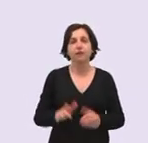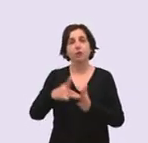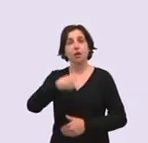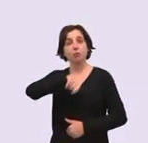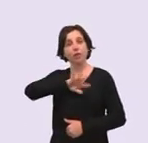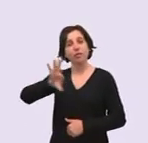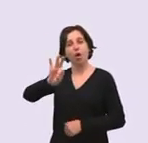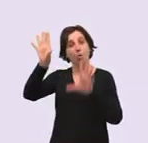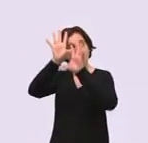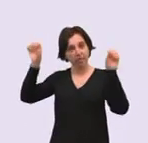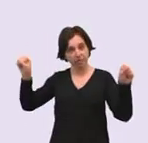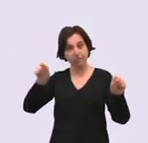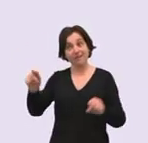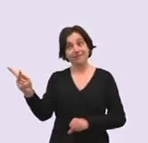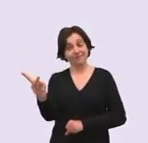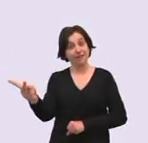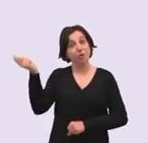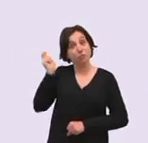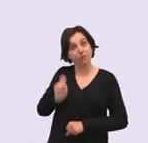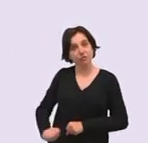están preparados y no te van a dejar sola.